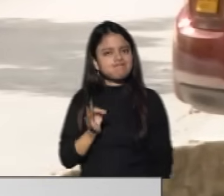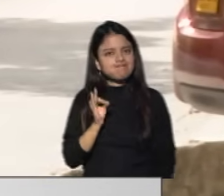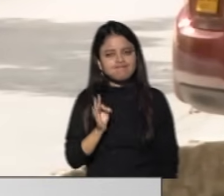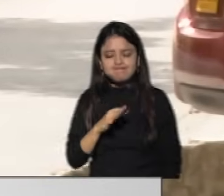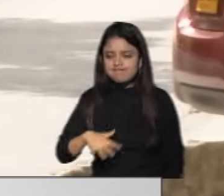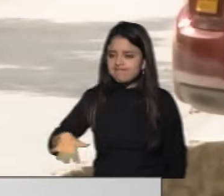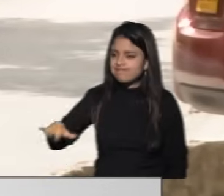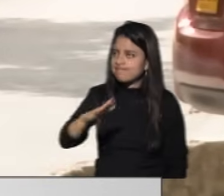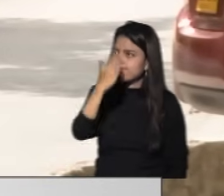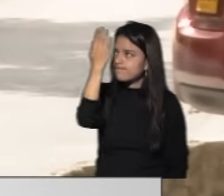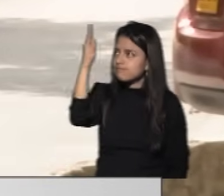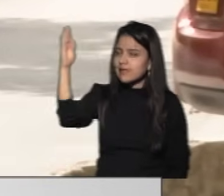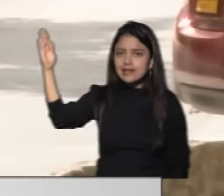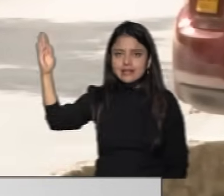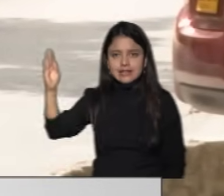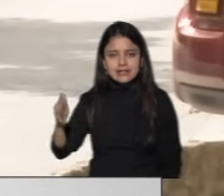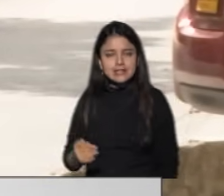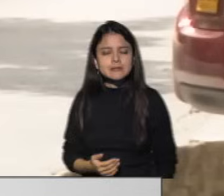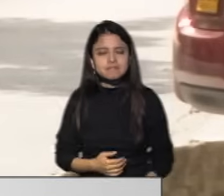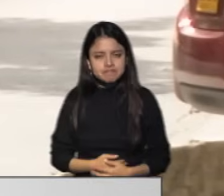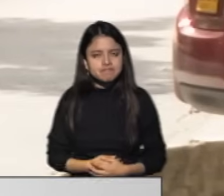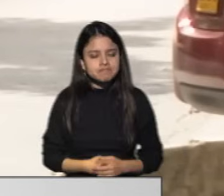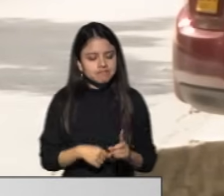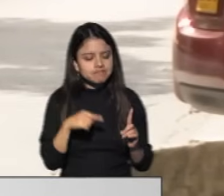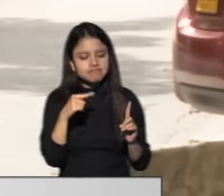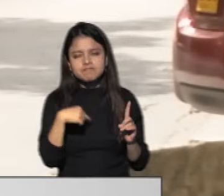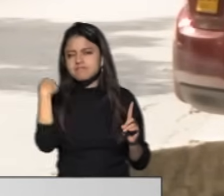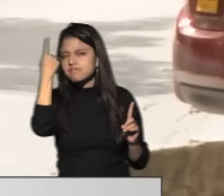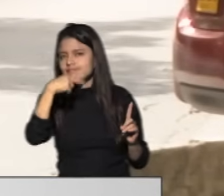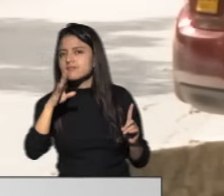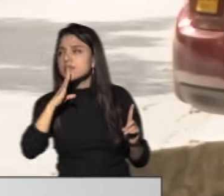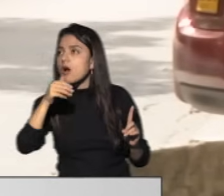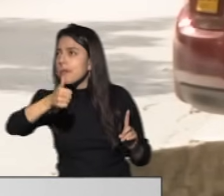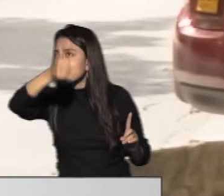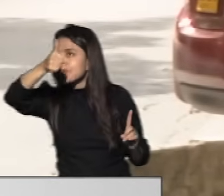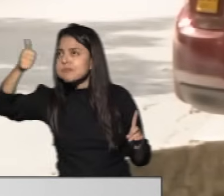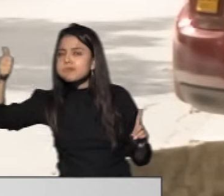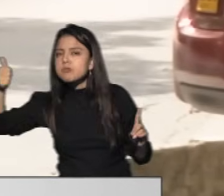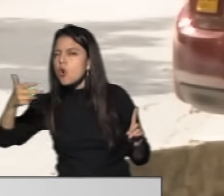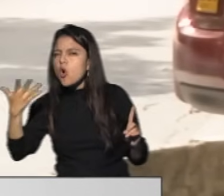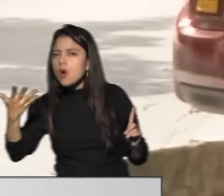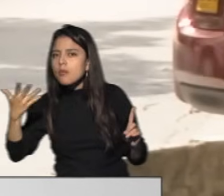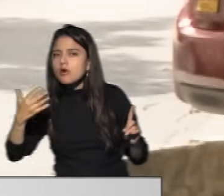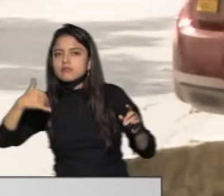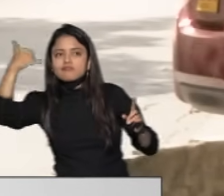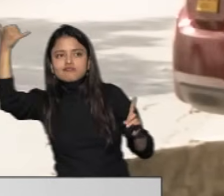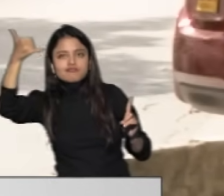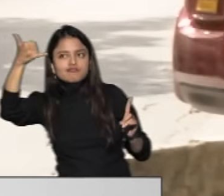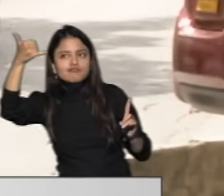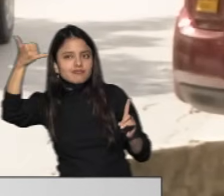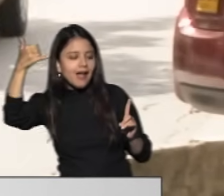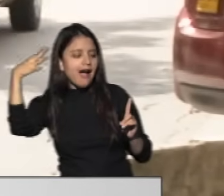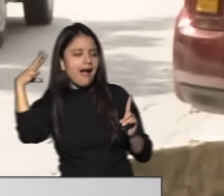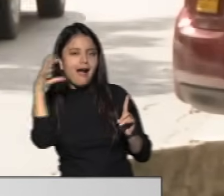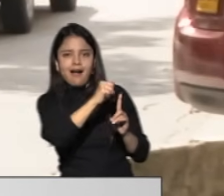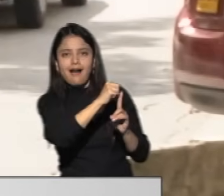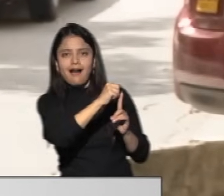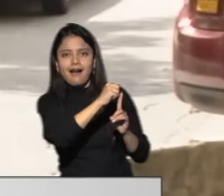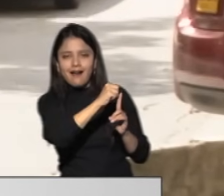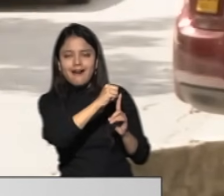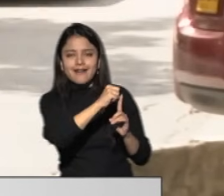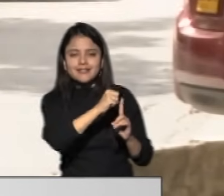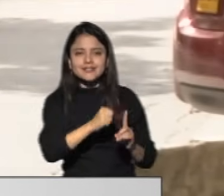área metropolitana de Barranquilla. Fue identificado por las autoridades gracias a cámaras de seguridad de los